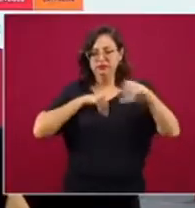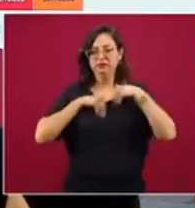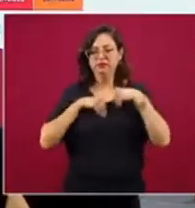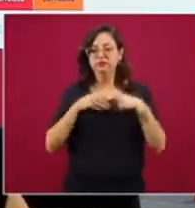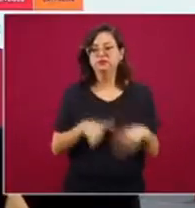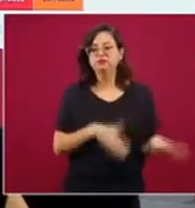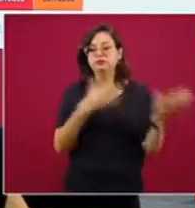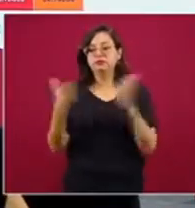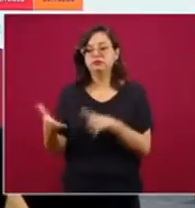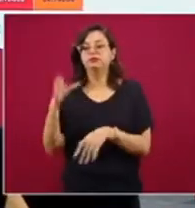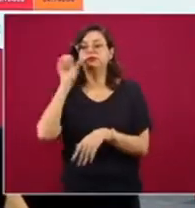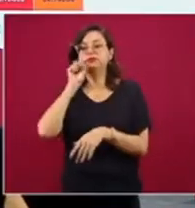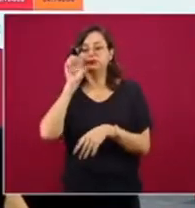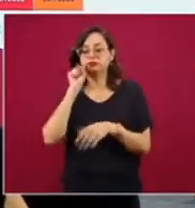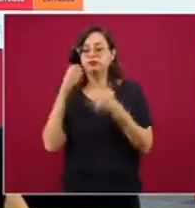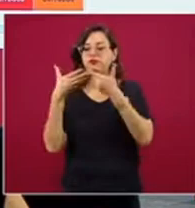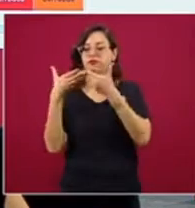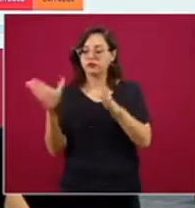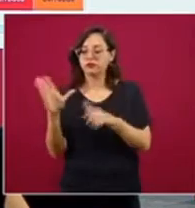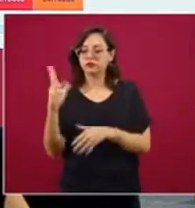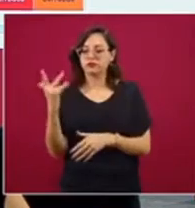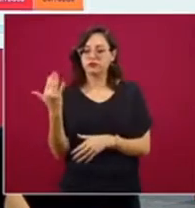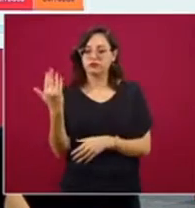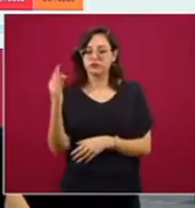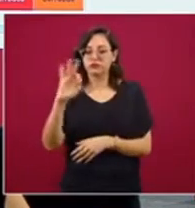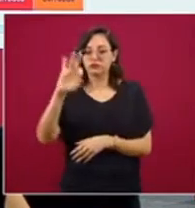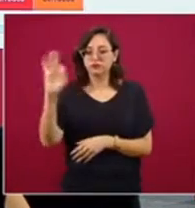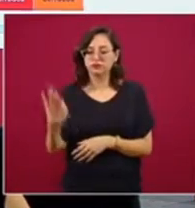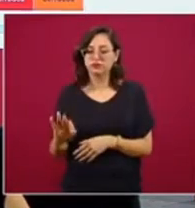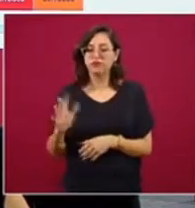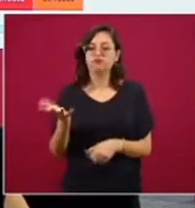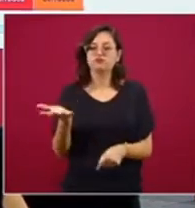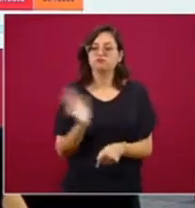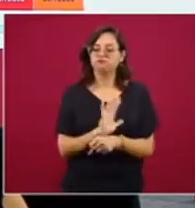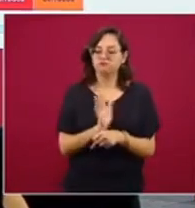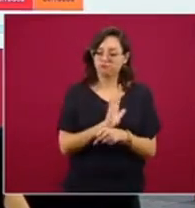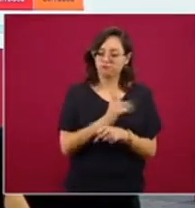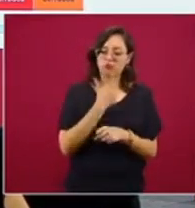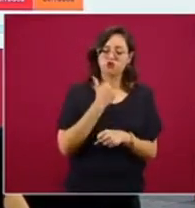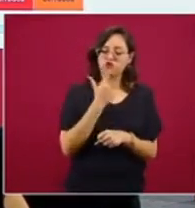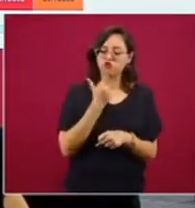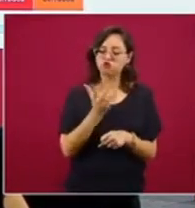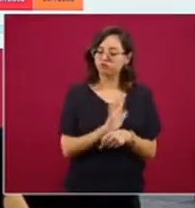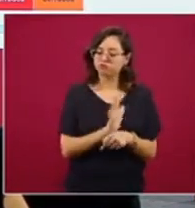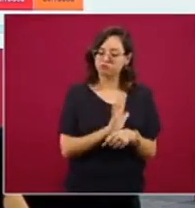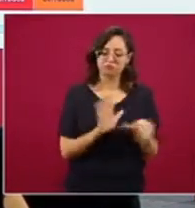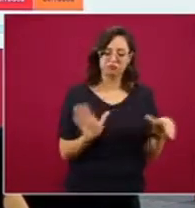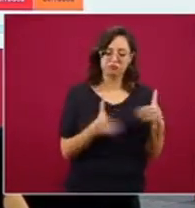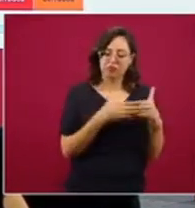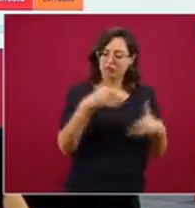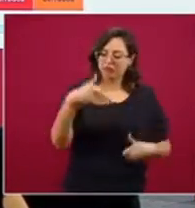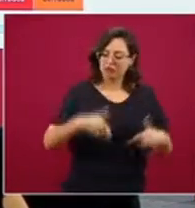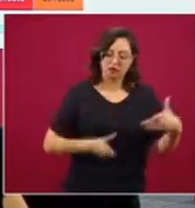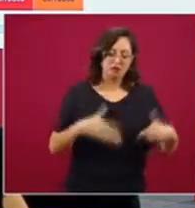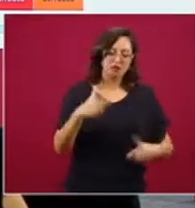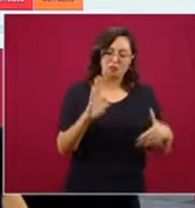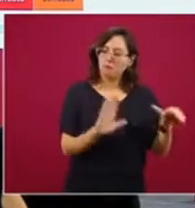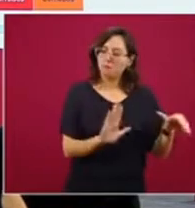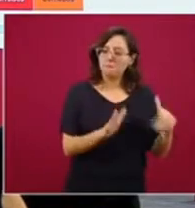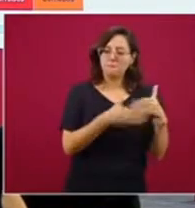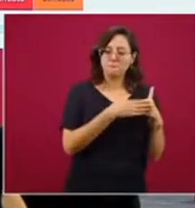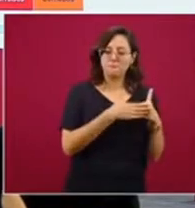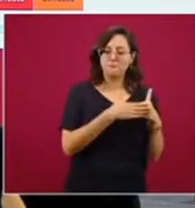En semáforo naranja pasarían al 50%. Cines cerrados, cines y teatros cerrados. En semáforo